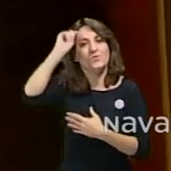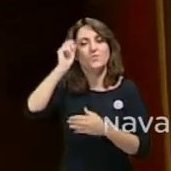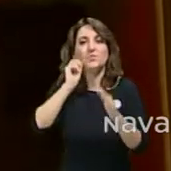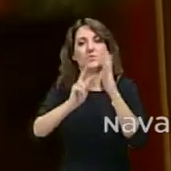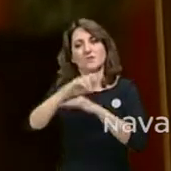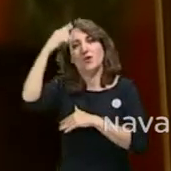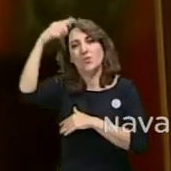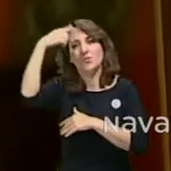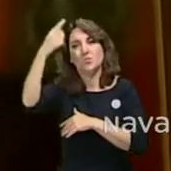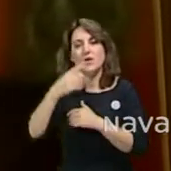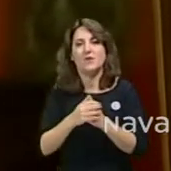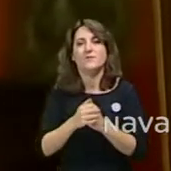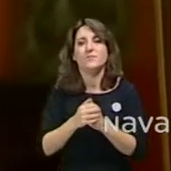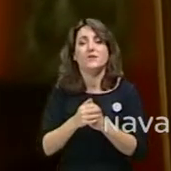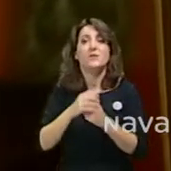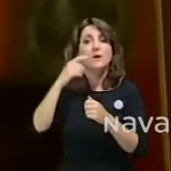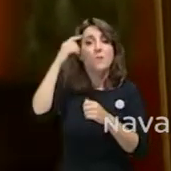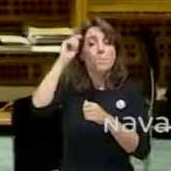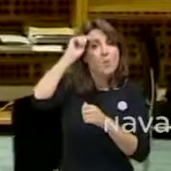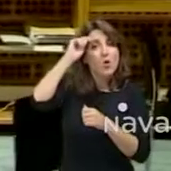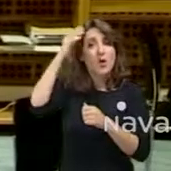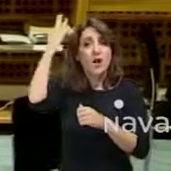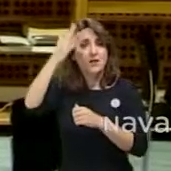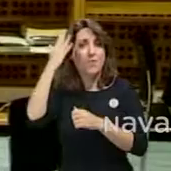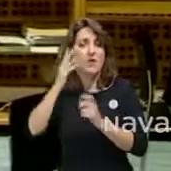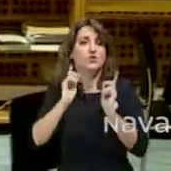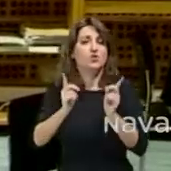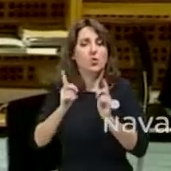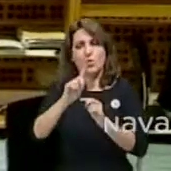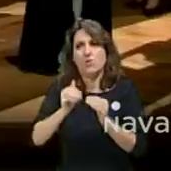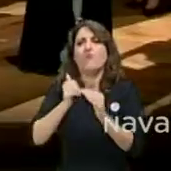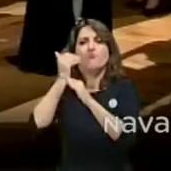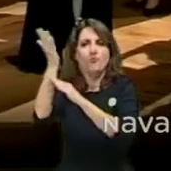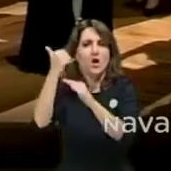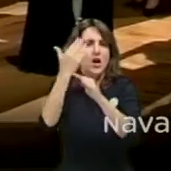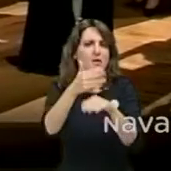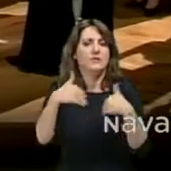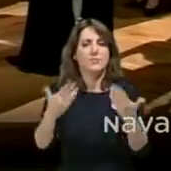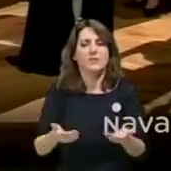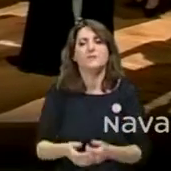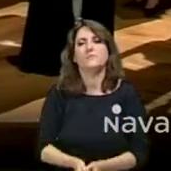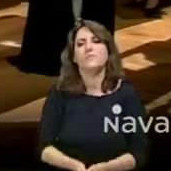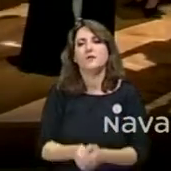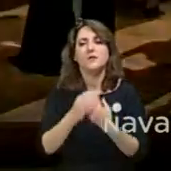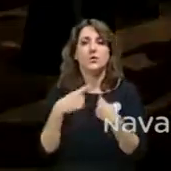no solamente en Pamplona y en Navarra, sino también fuera de nuestras fronteras.